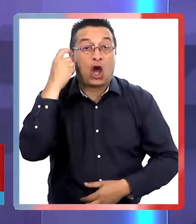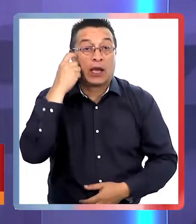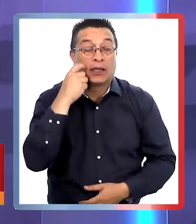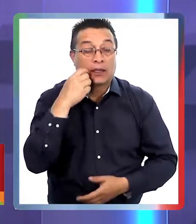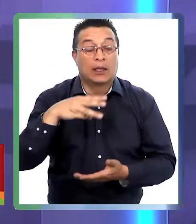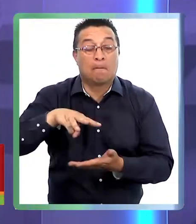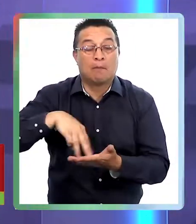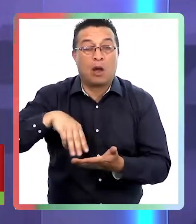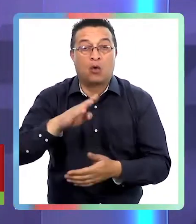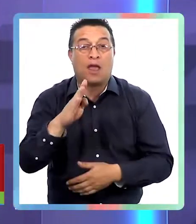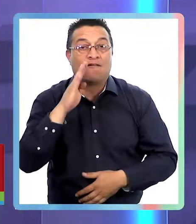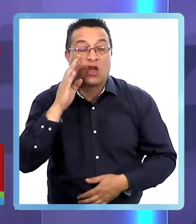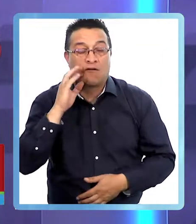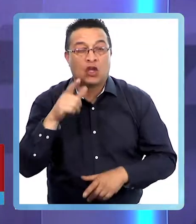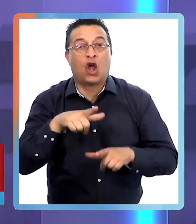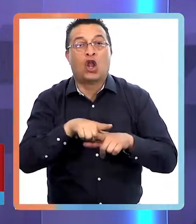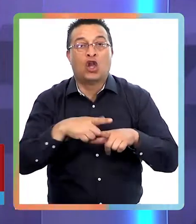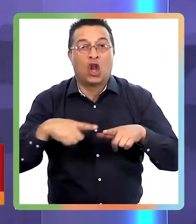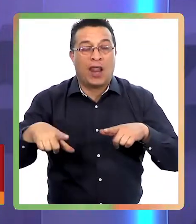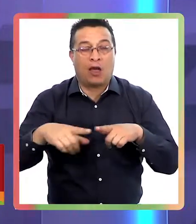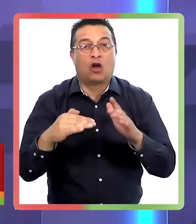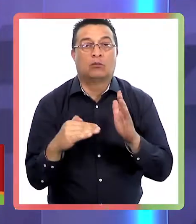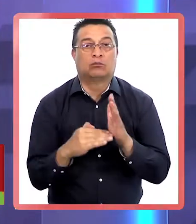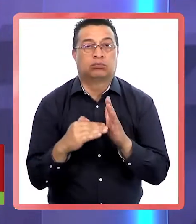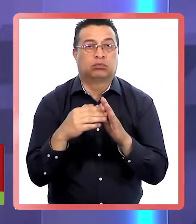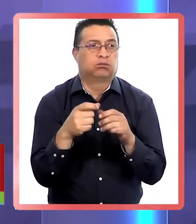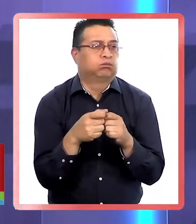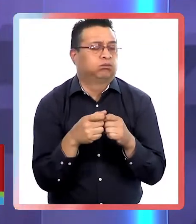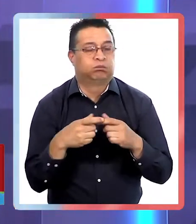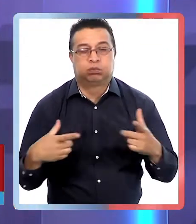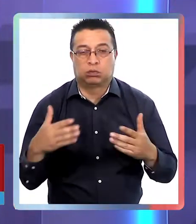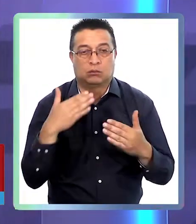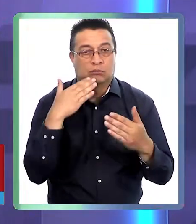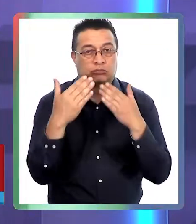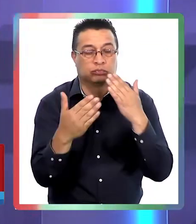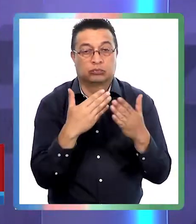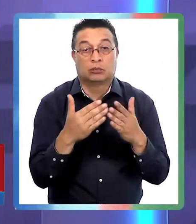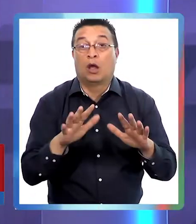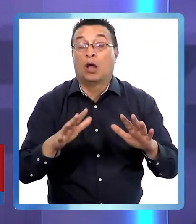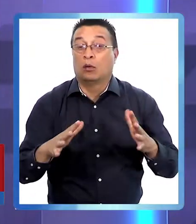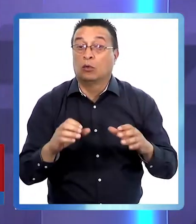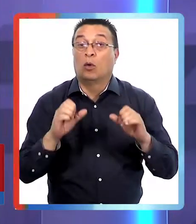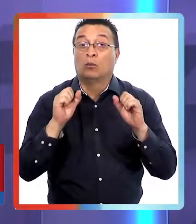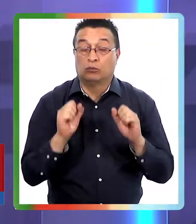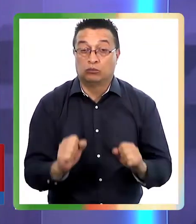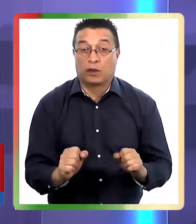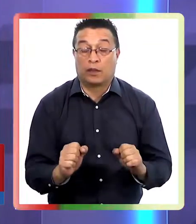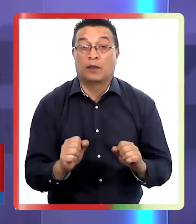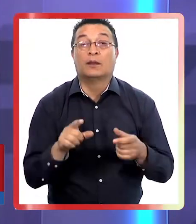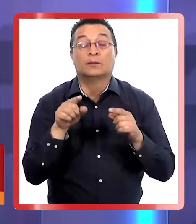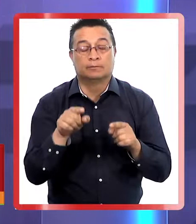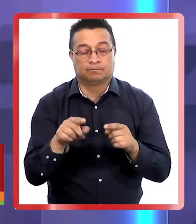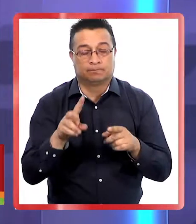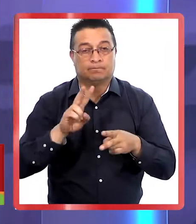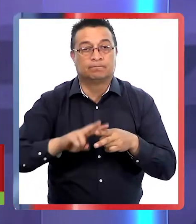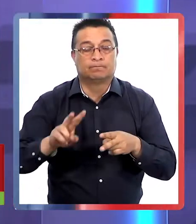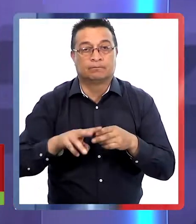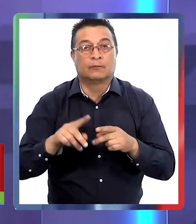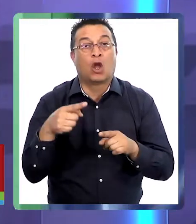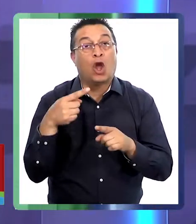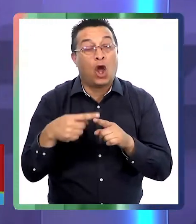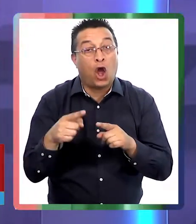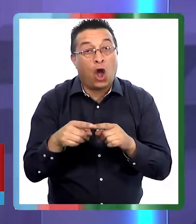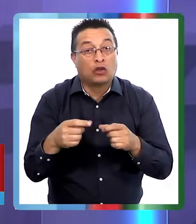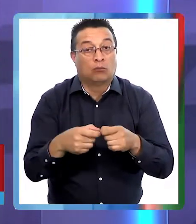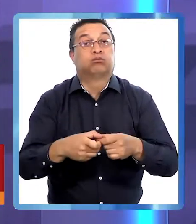Maule, Biobío y Los Lagos, con un aumento explosivo de contagios. Y muy probablemente nos tendremos que preparar para enfrentar otra